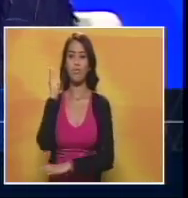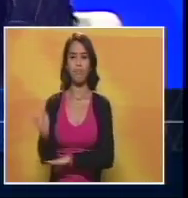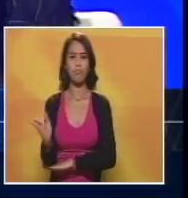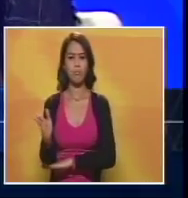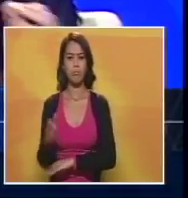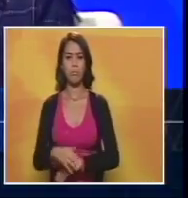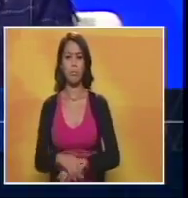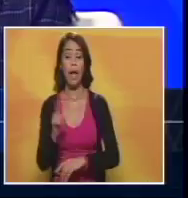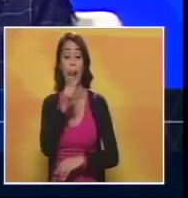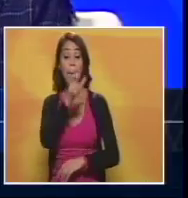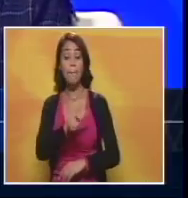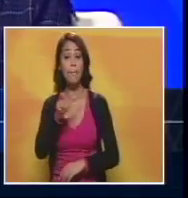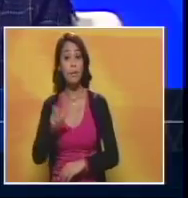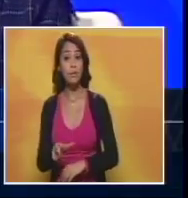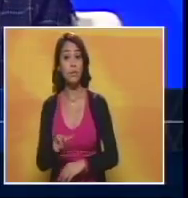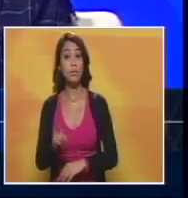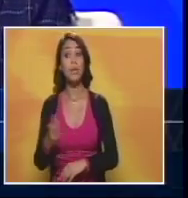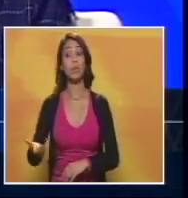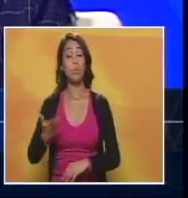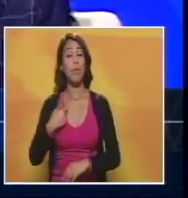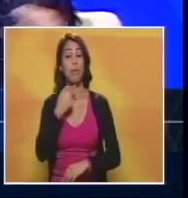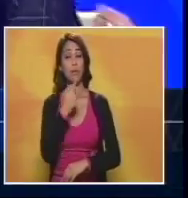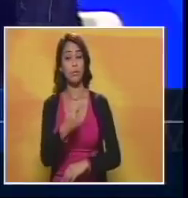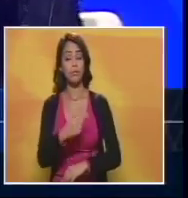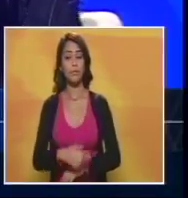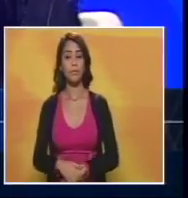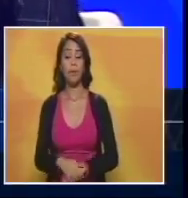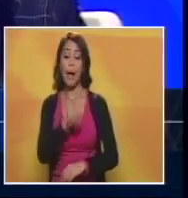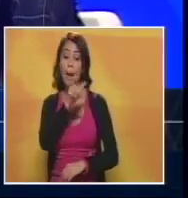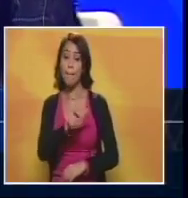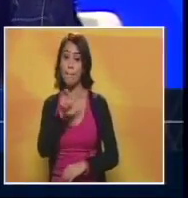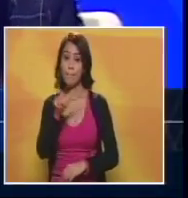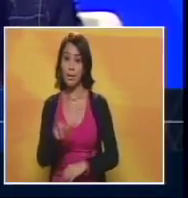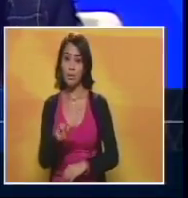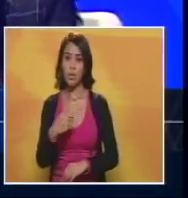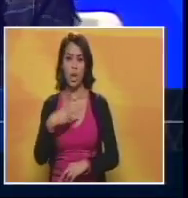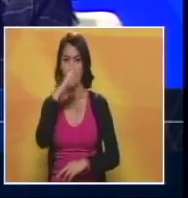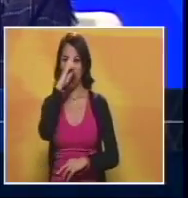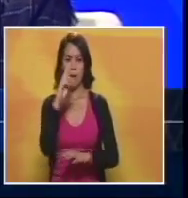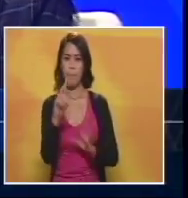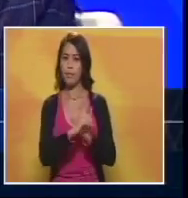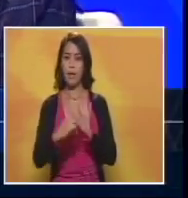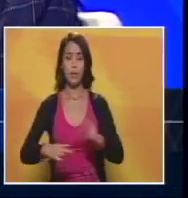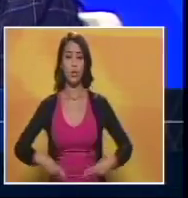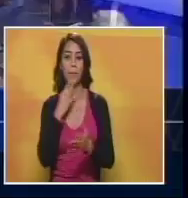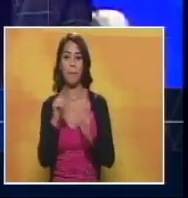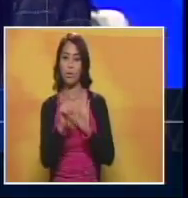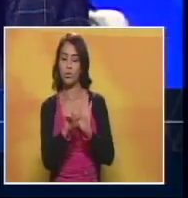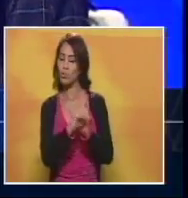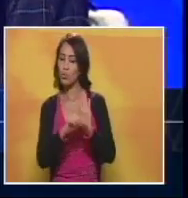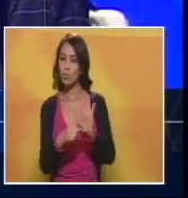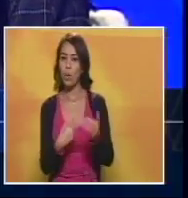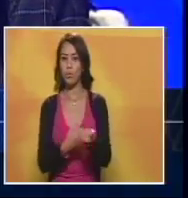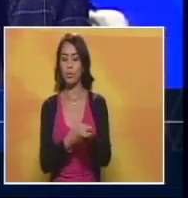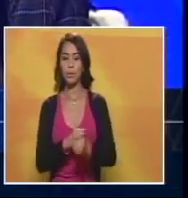Descartan alerta. Fumbices informó que erupción del volcán Kikemjeni no afectará costas venezolanas.